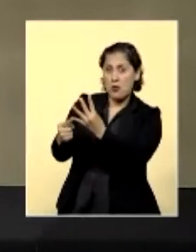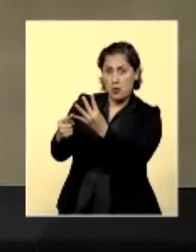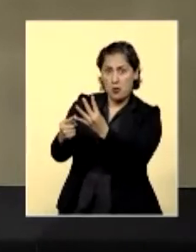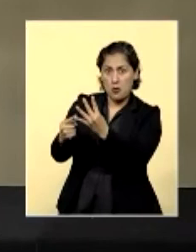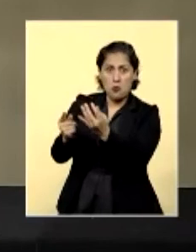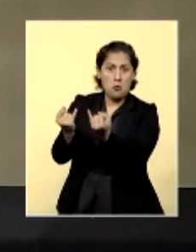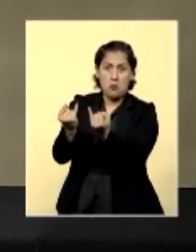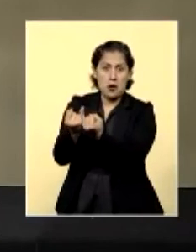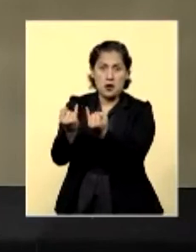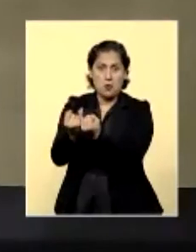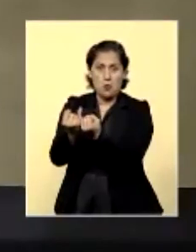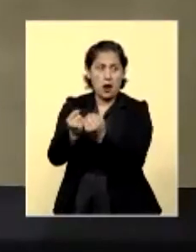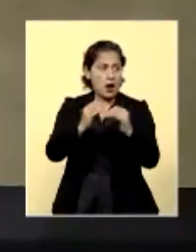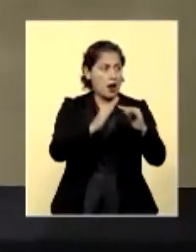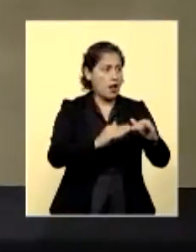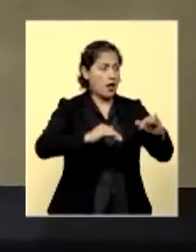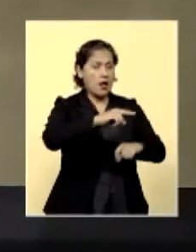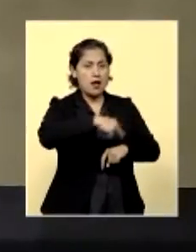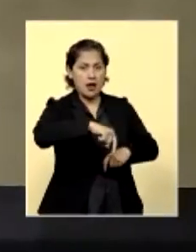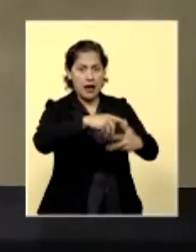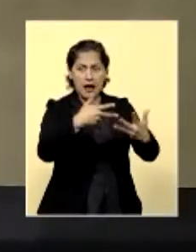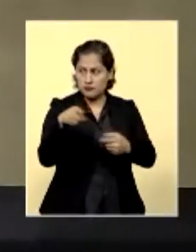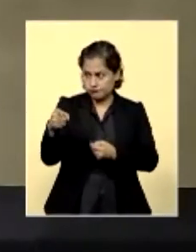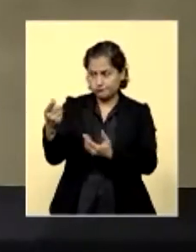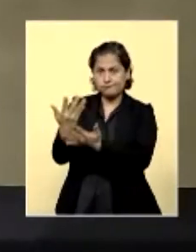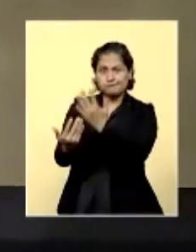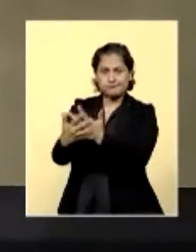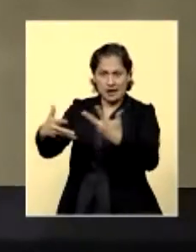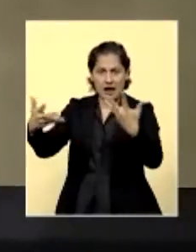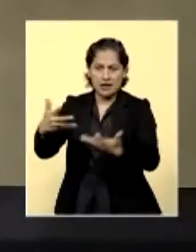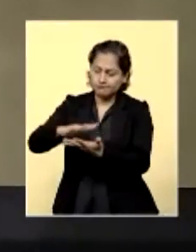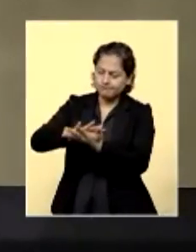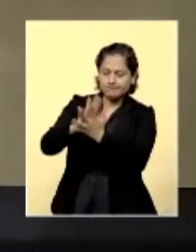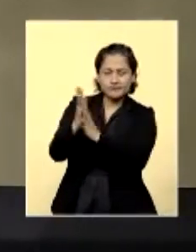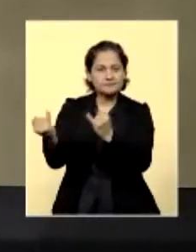acción. Y de transformación. Y de transformación.